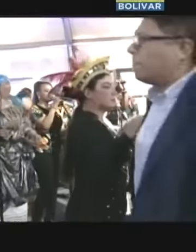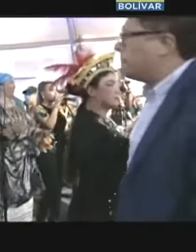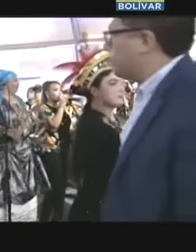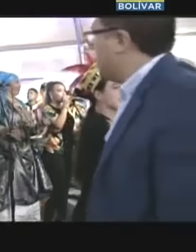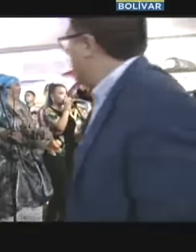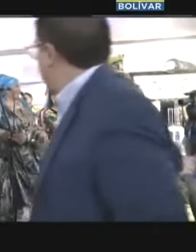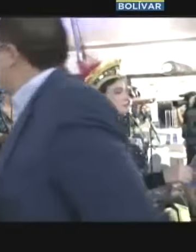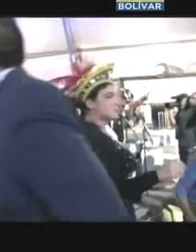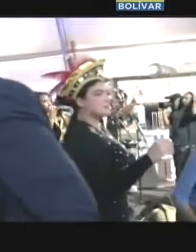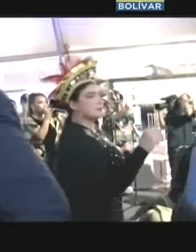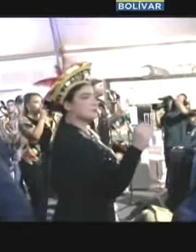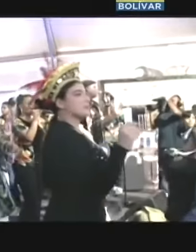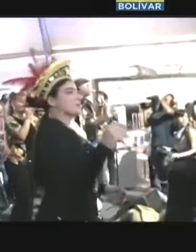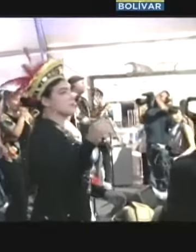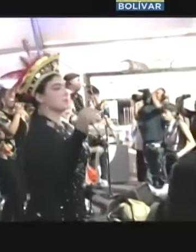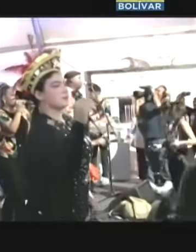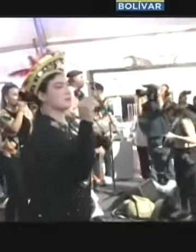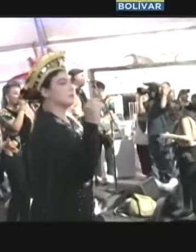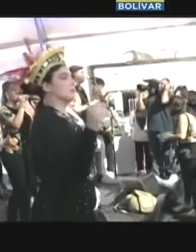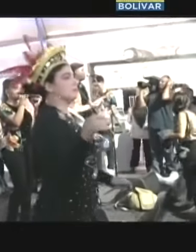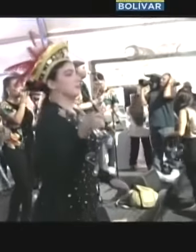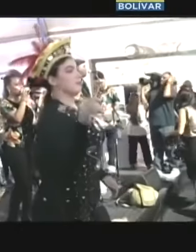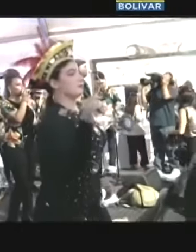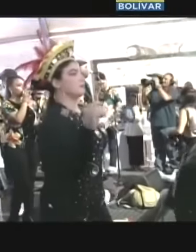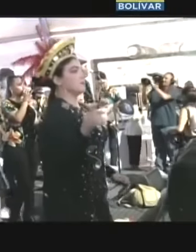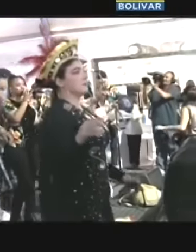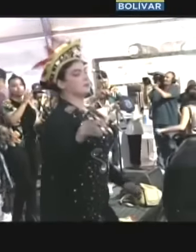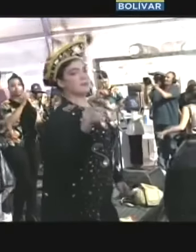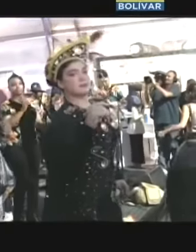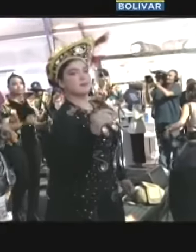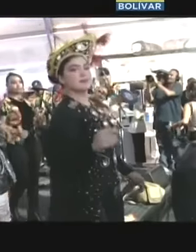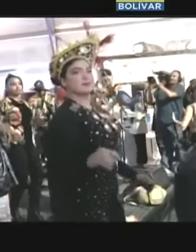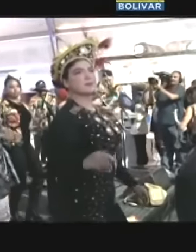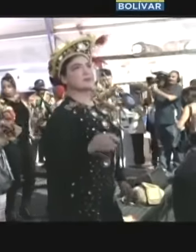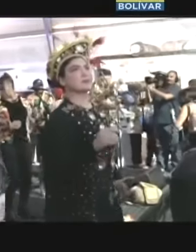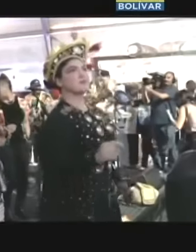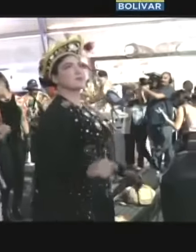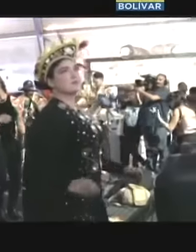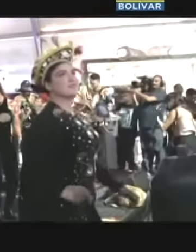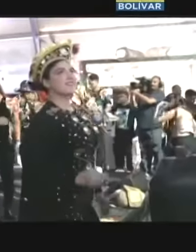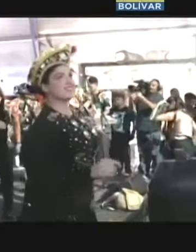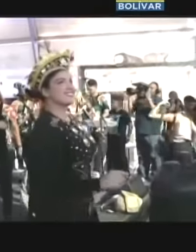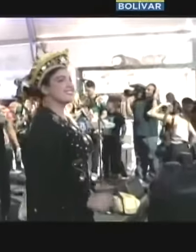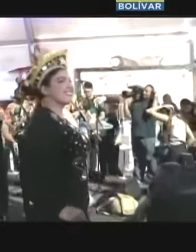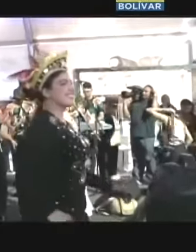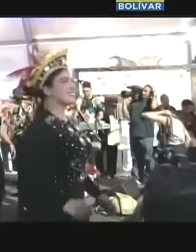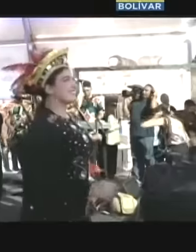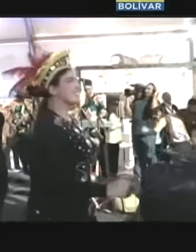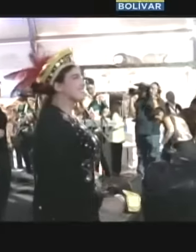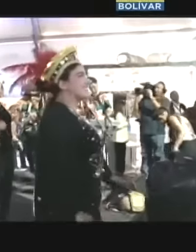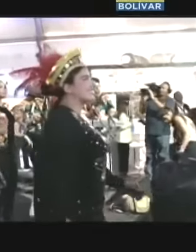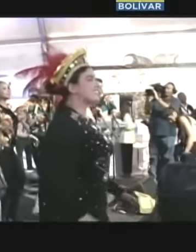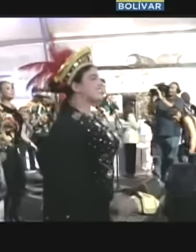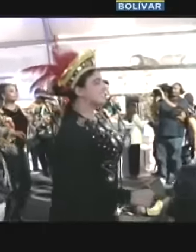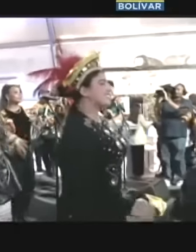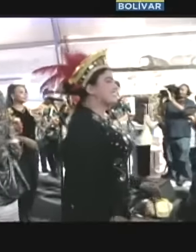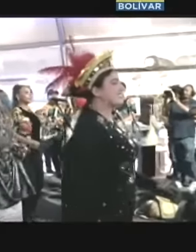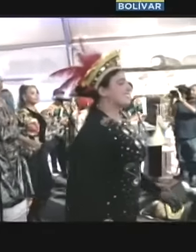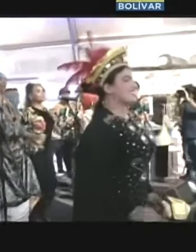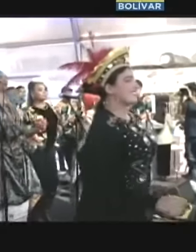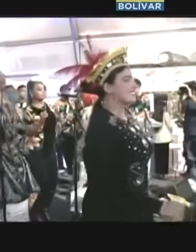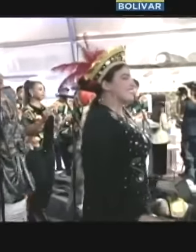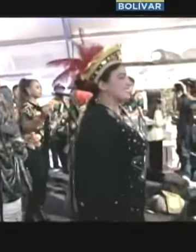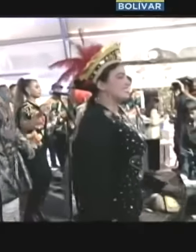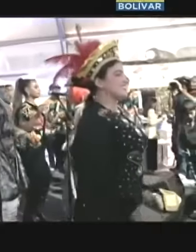un punto de cuenta para que la empresa Bauxilum siga explotando en Upata,